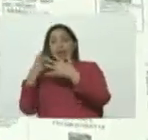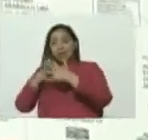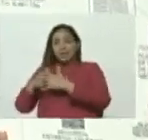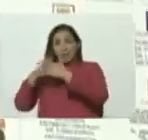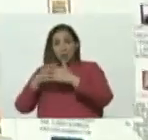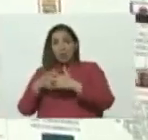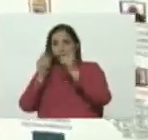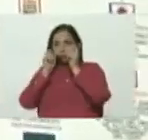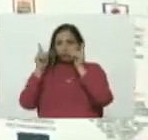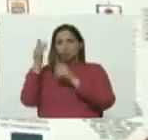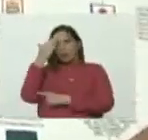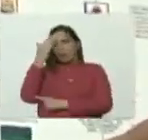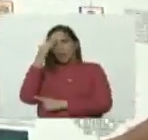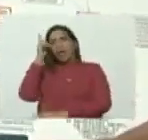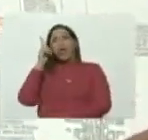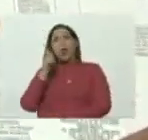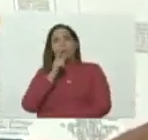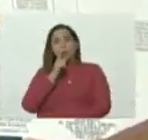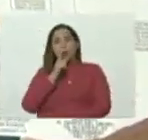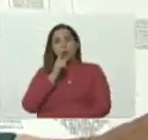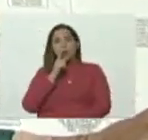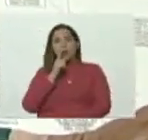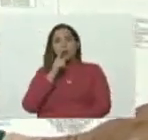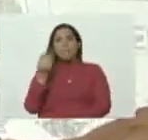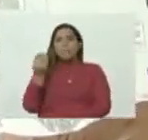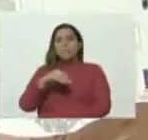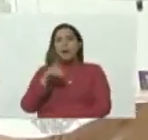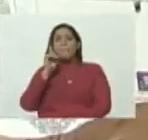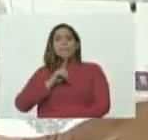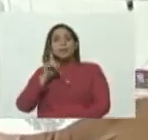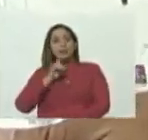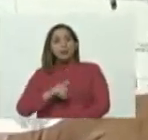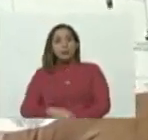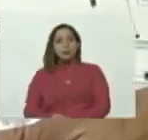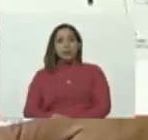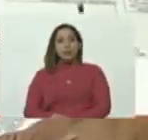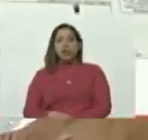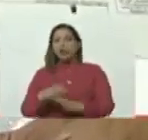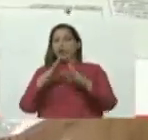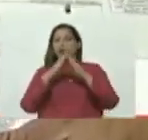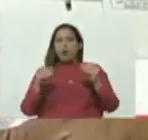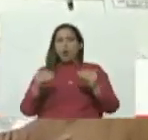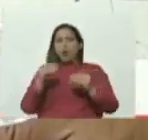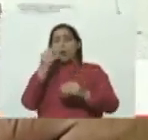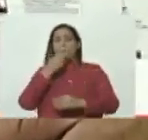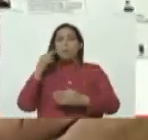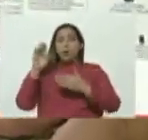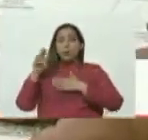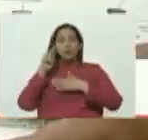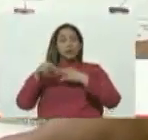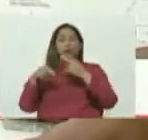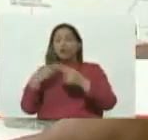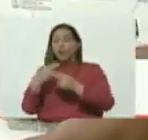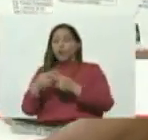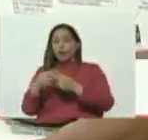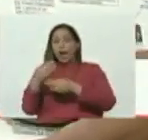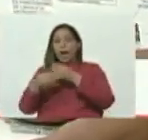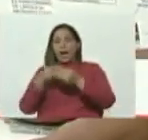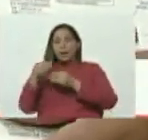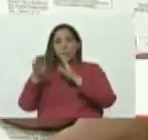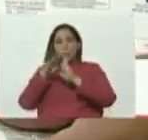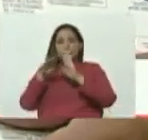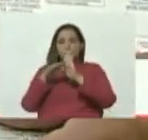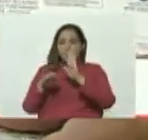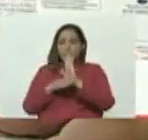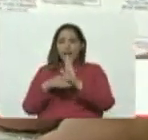a darse cuenta que Leopoldo López no es más que un mentiroso y que además todo lo que le había prometido jamás se lo ha cumplido, pues